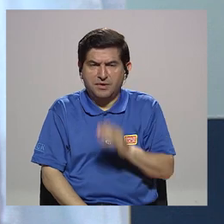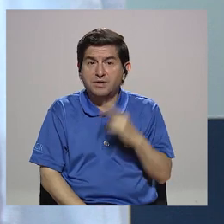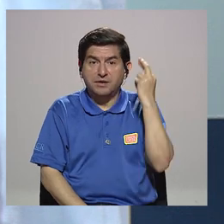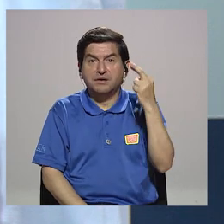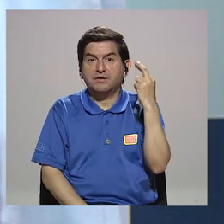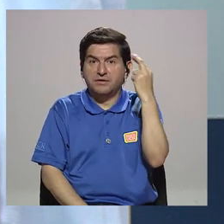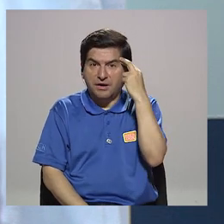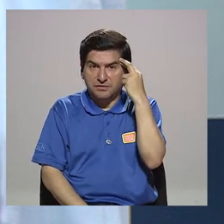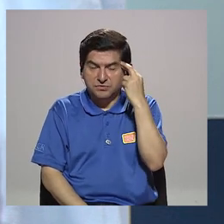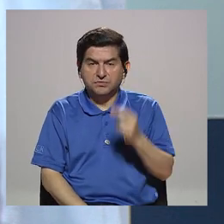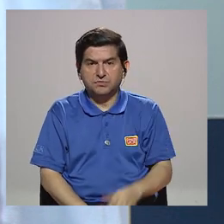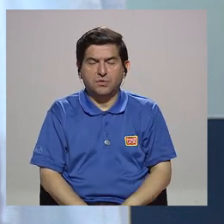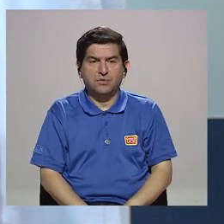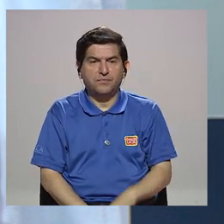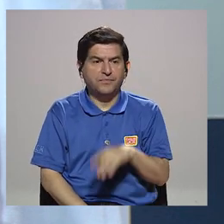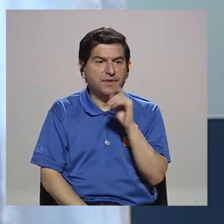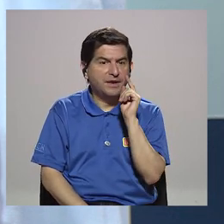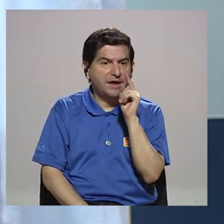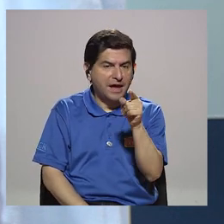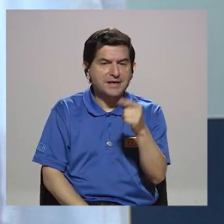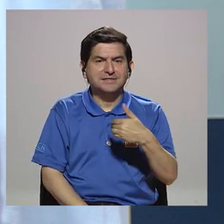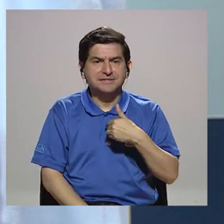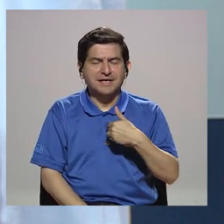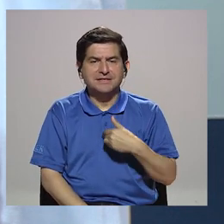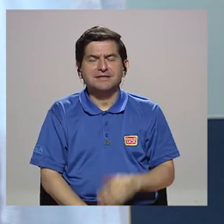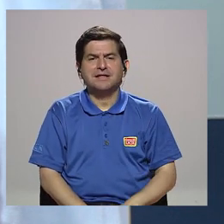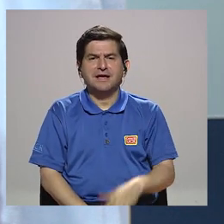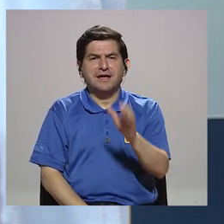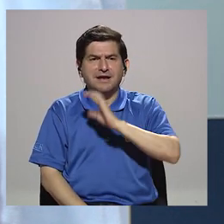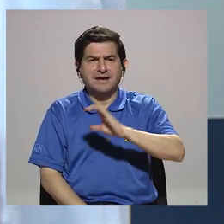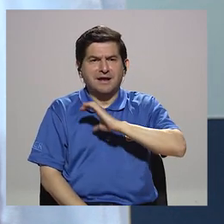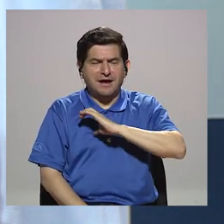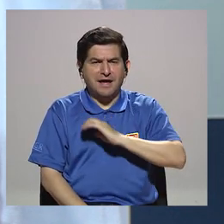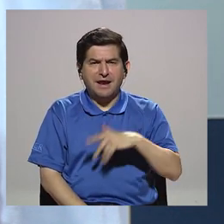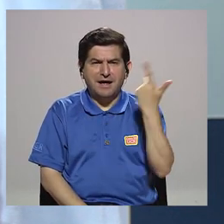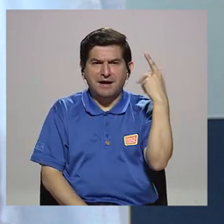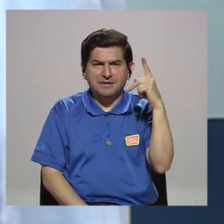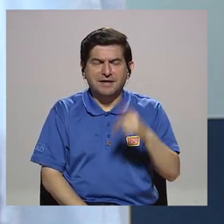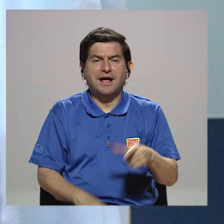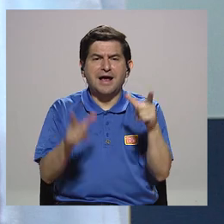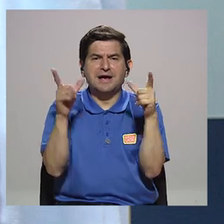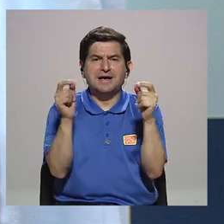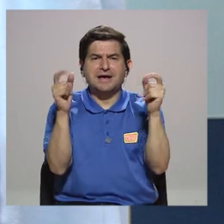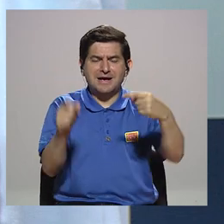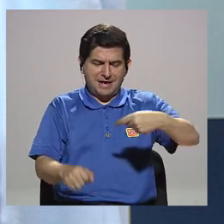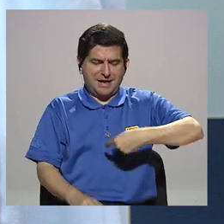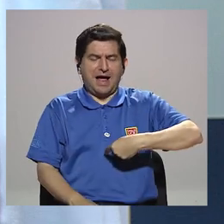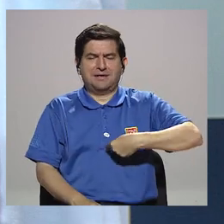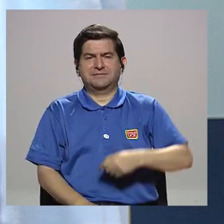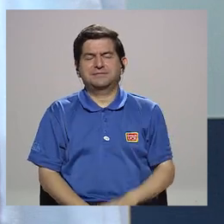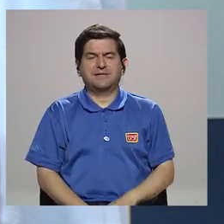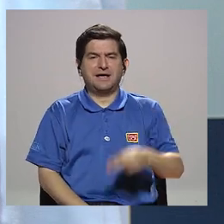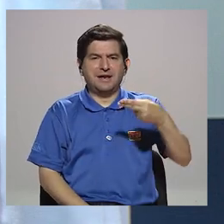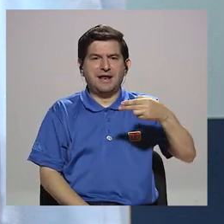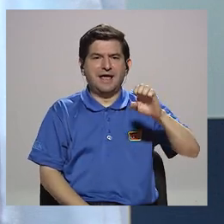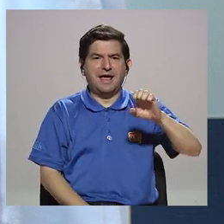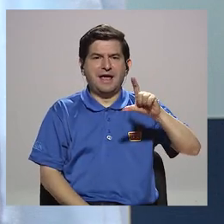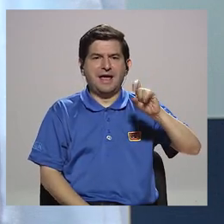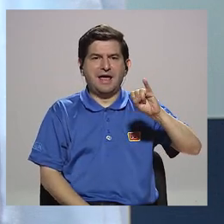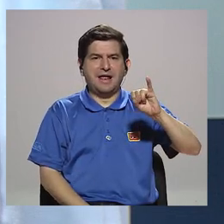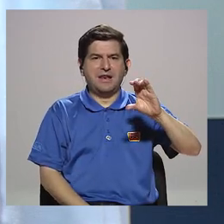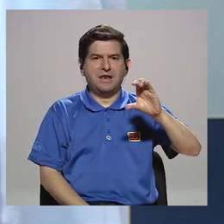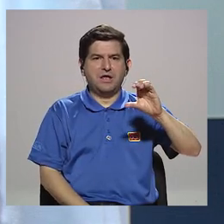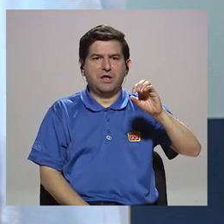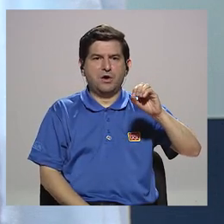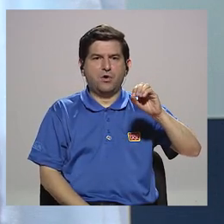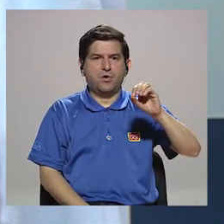preocupando porque es la que tiene como factor de riesgo del cáncer de estómago y es el